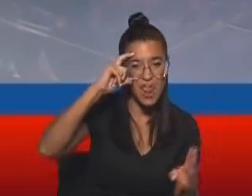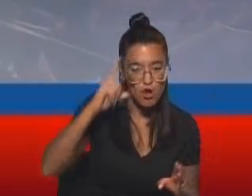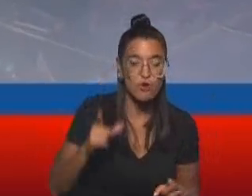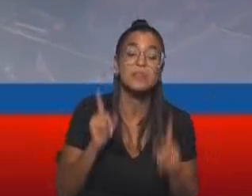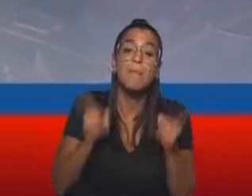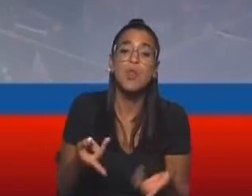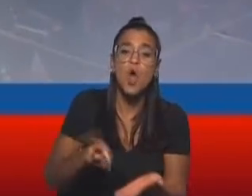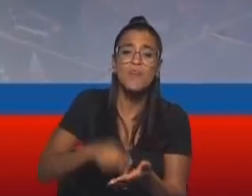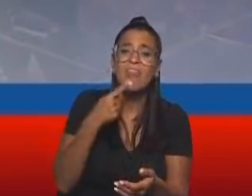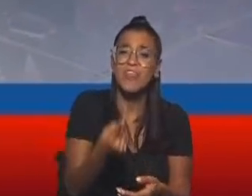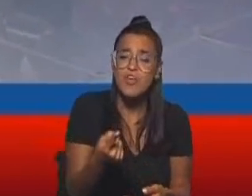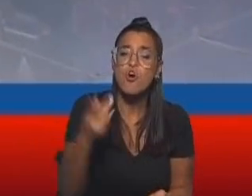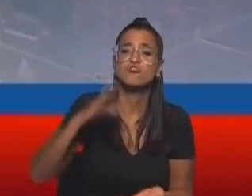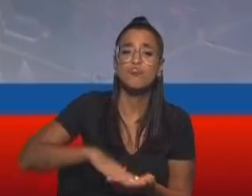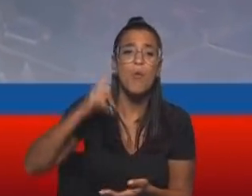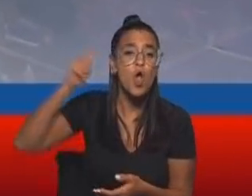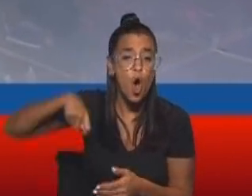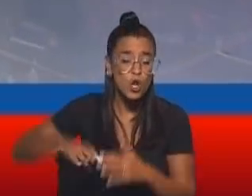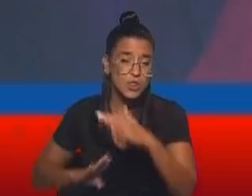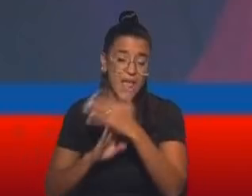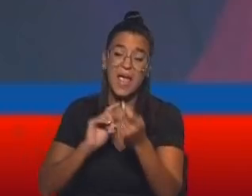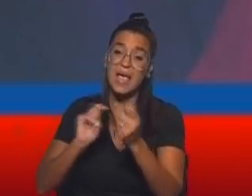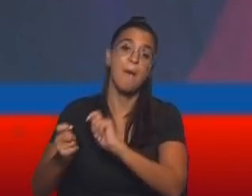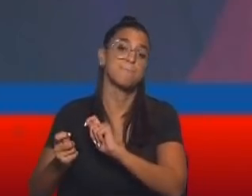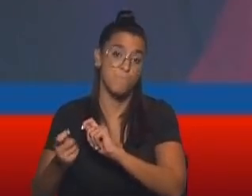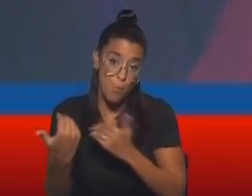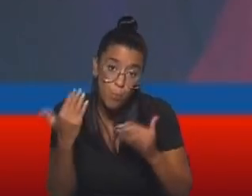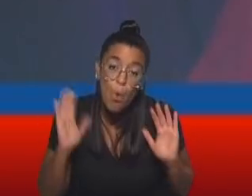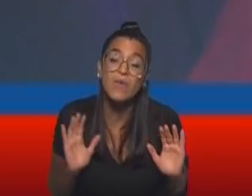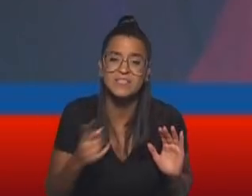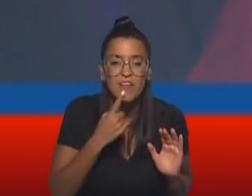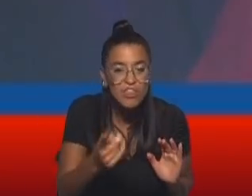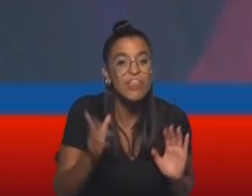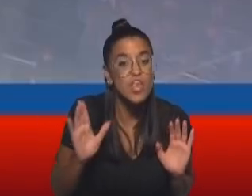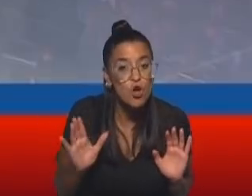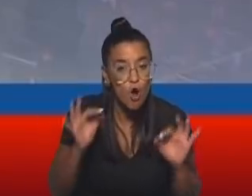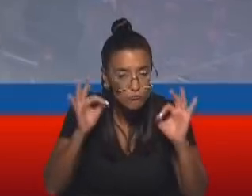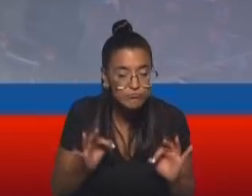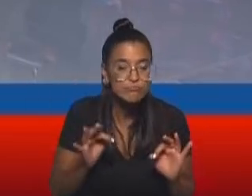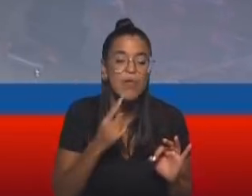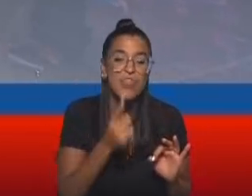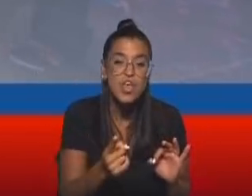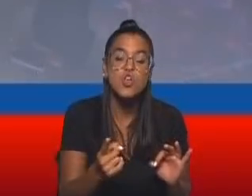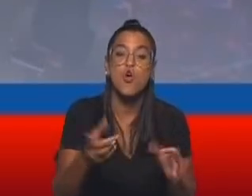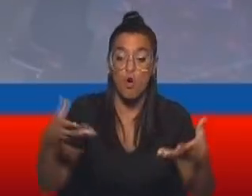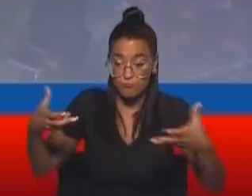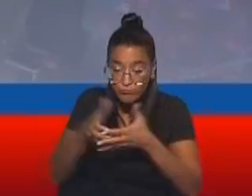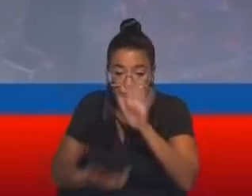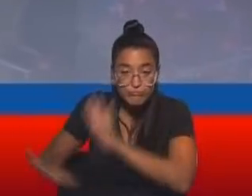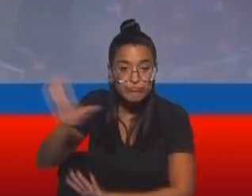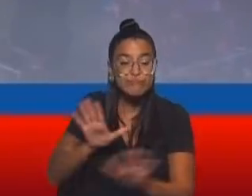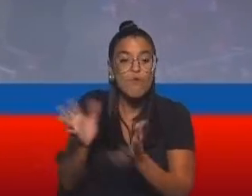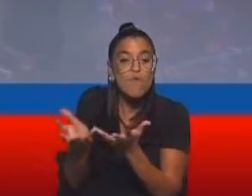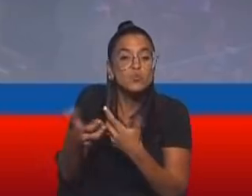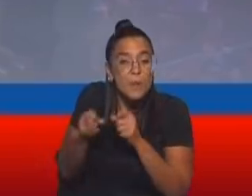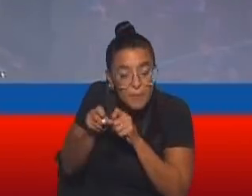volvió a mencionar la posibilidad de la Corte, de un cambio en la Corte. Dijo literalmente que la conformación y funcionamiento de la